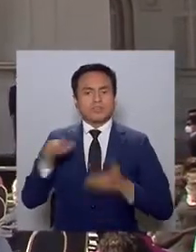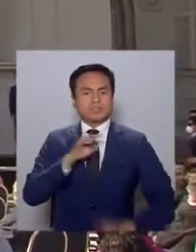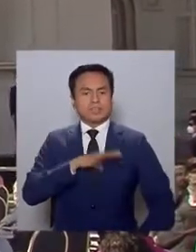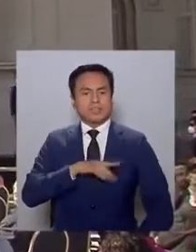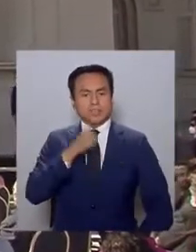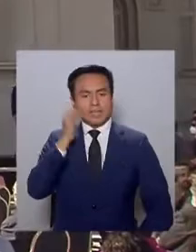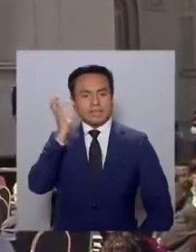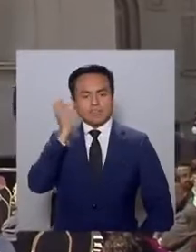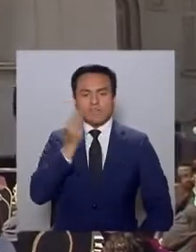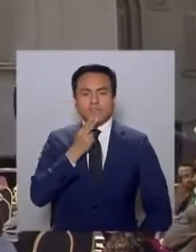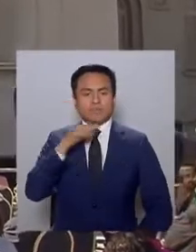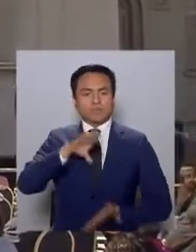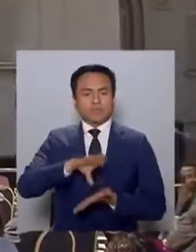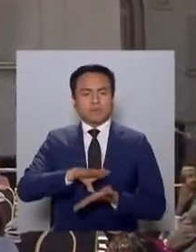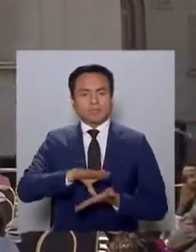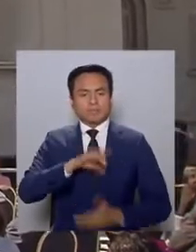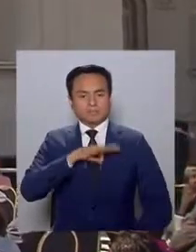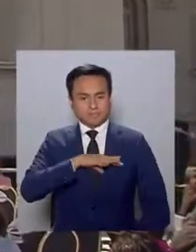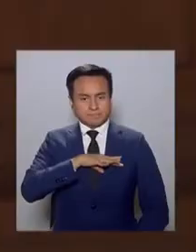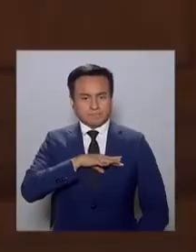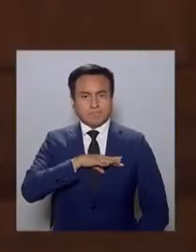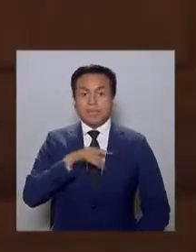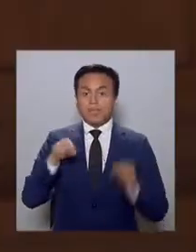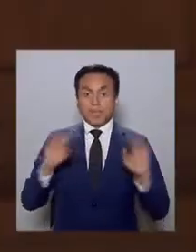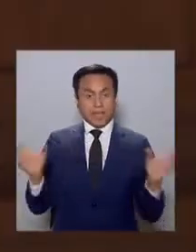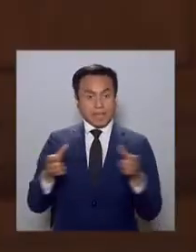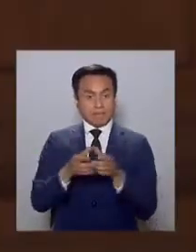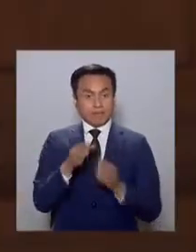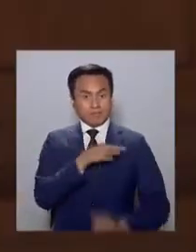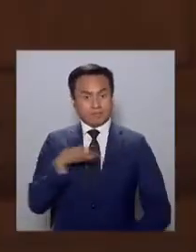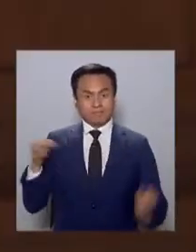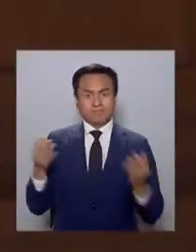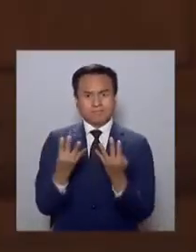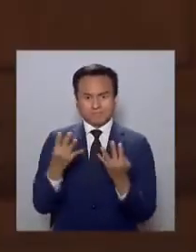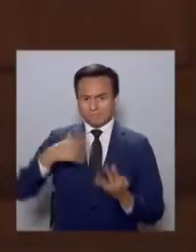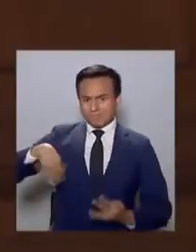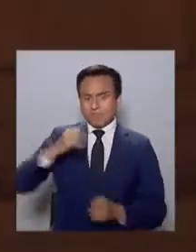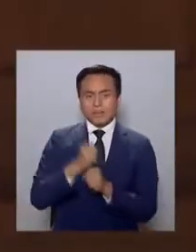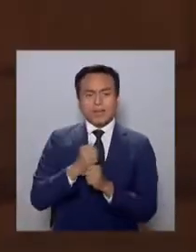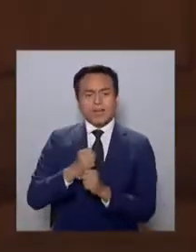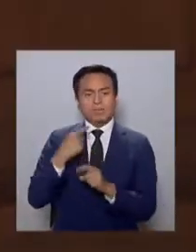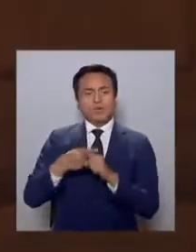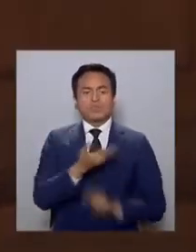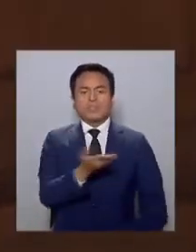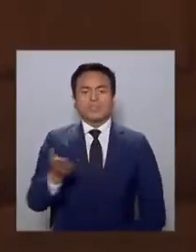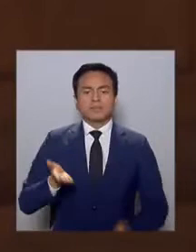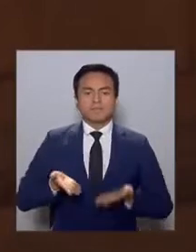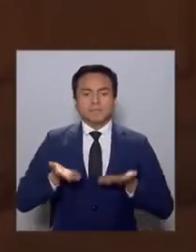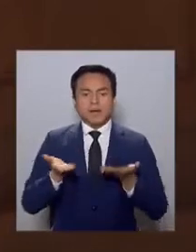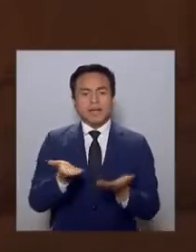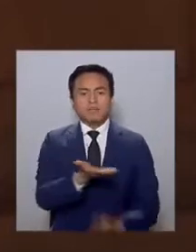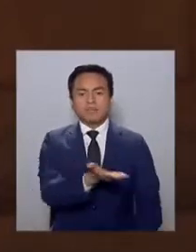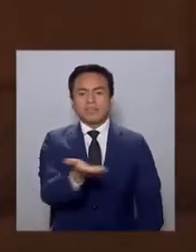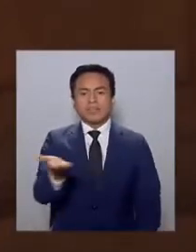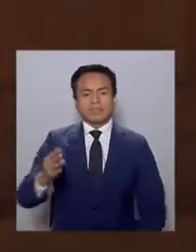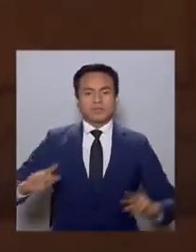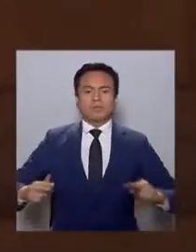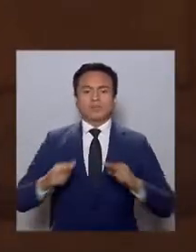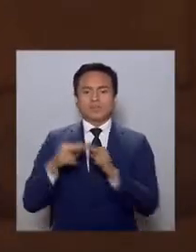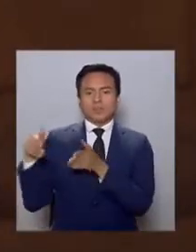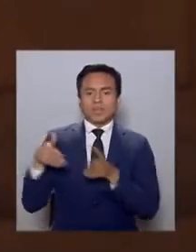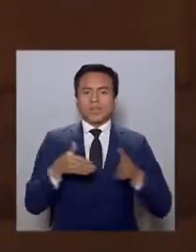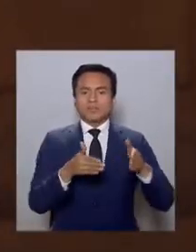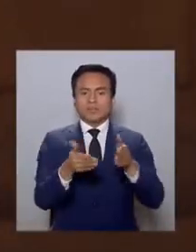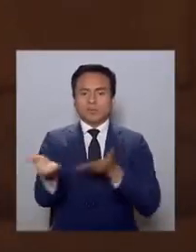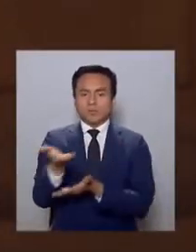chilenos y chilenas que viven en nuestro país. Este equipo va a trabajar por ustedes y para ustedes, construyendo el camino